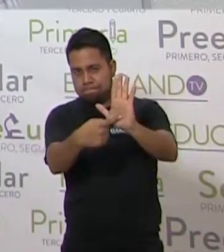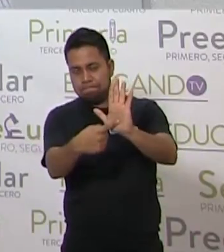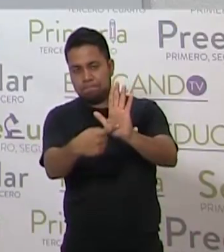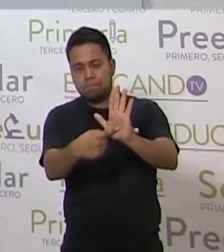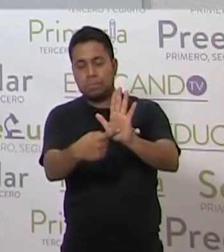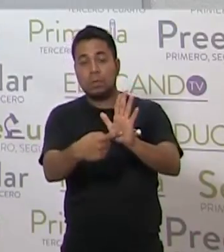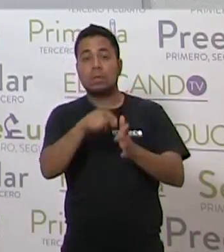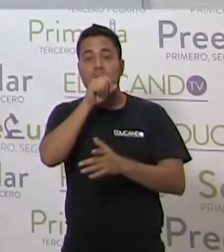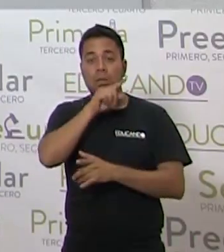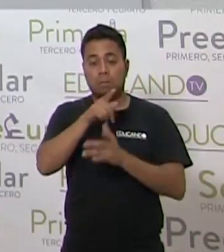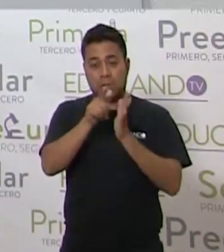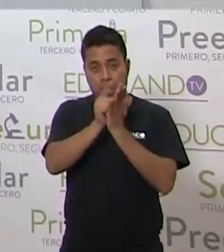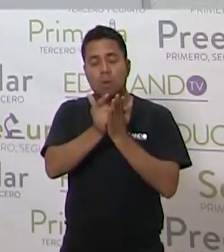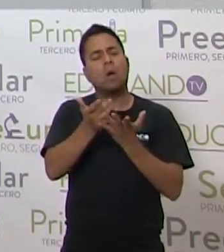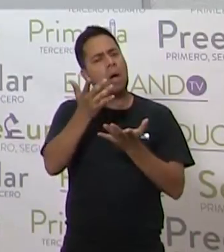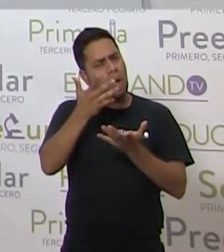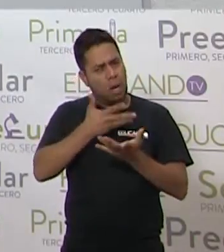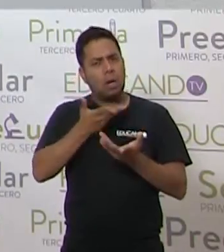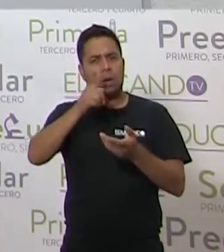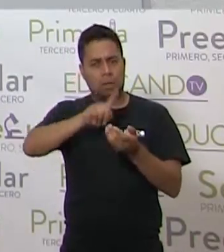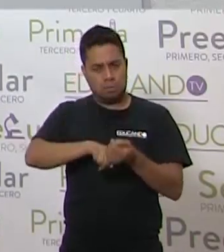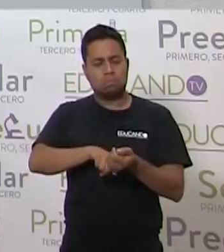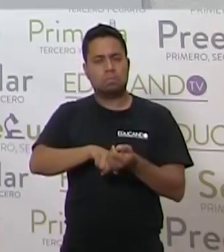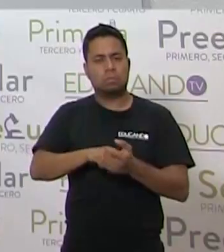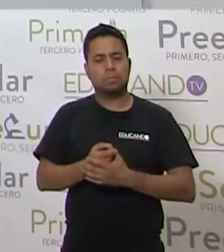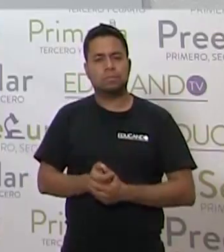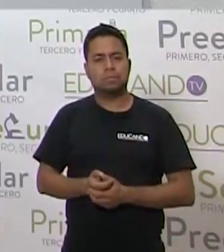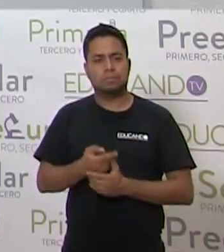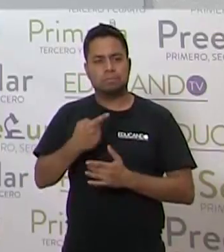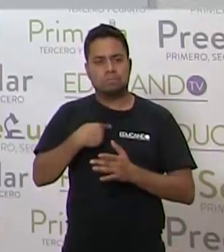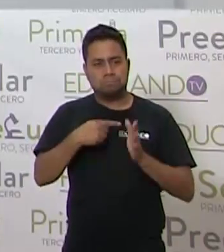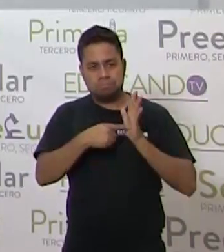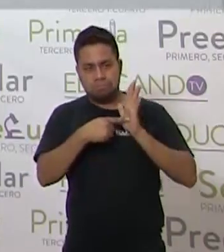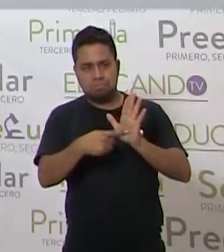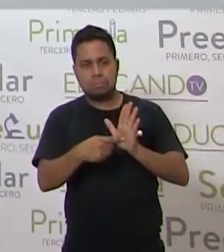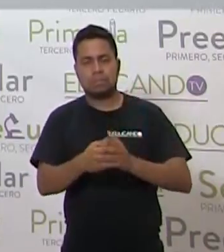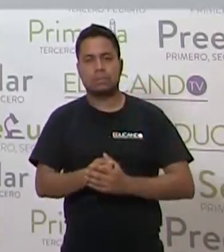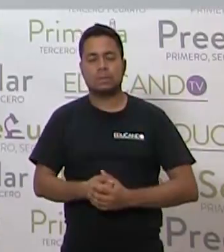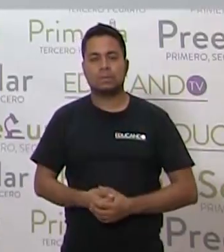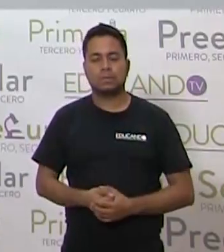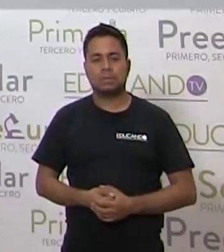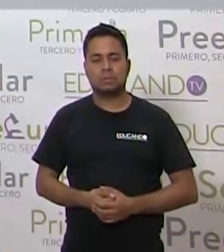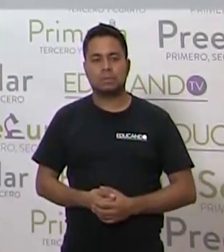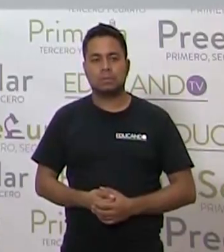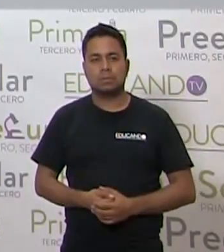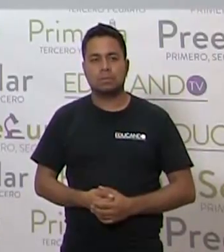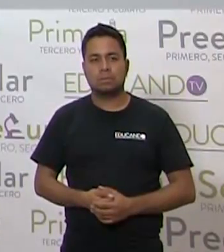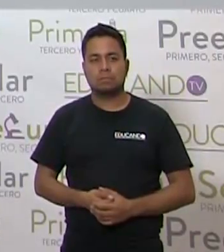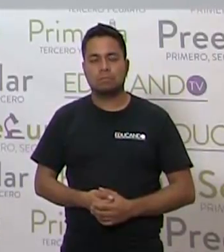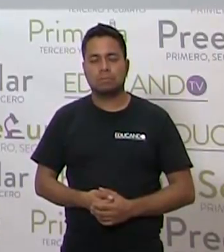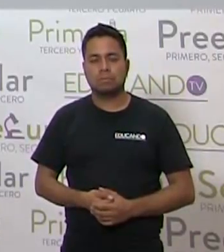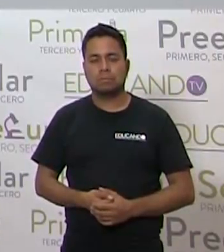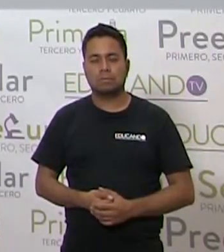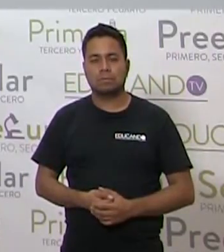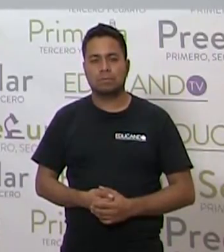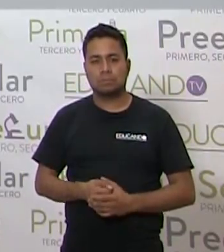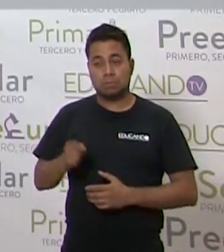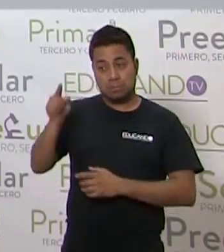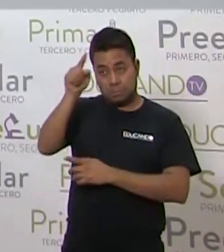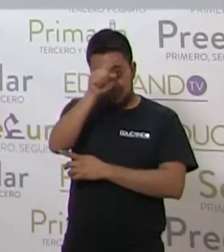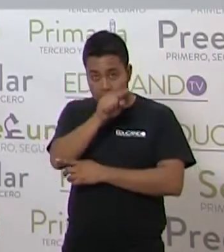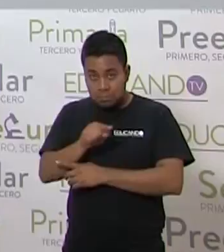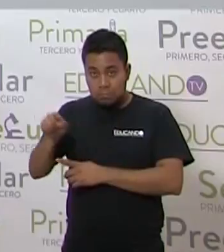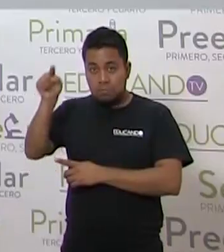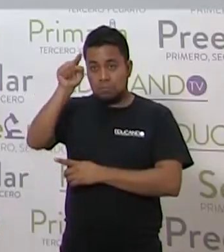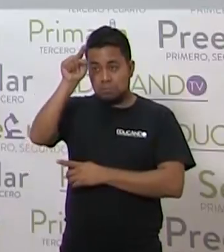vienen también en tu libro de Desafíos Matemáticos vamos a ponerla este Bueno aquí está la la Gráfica que que